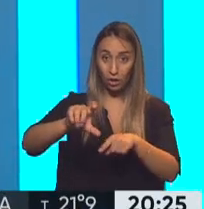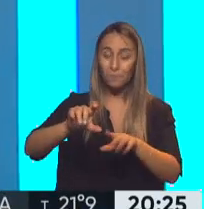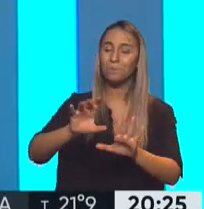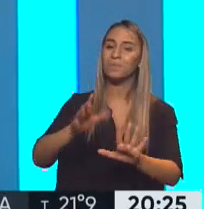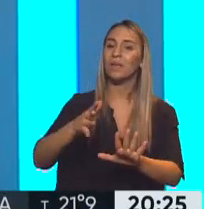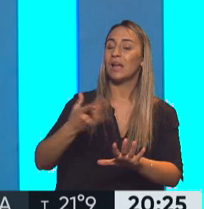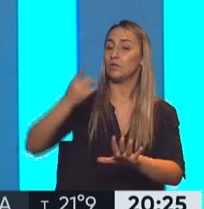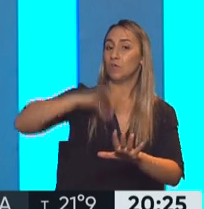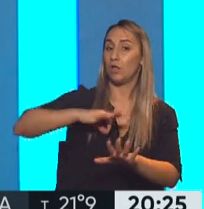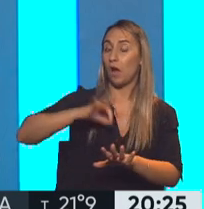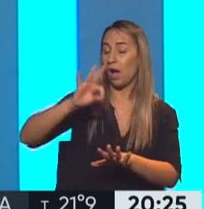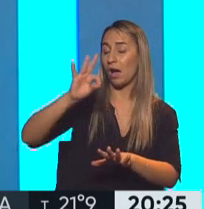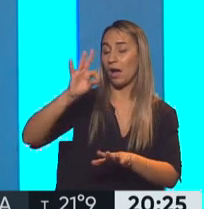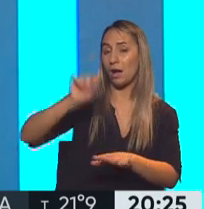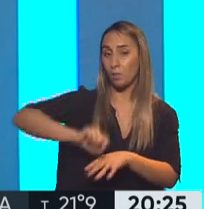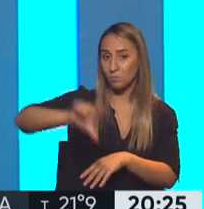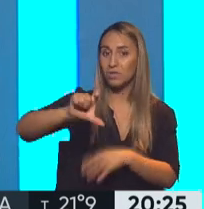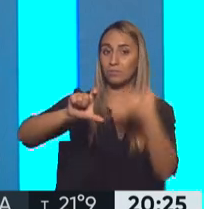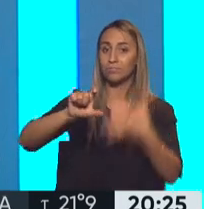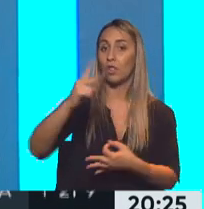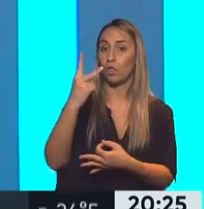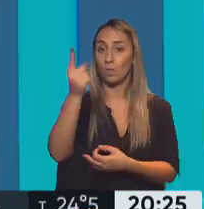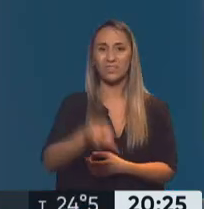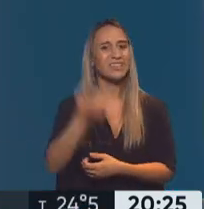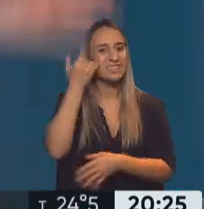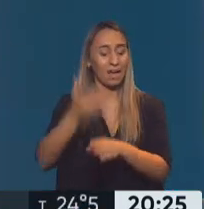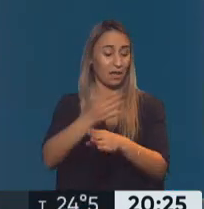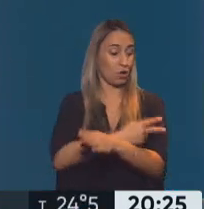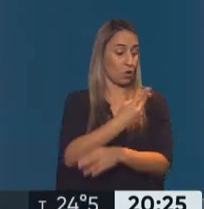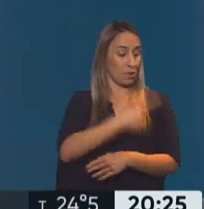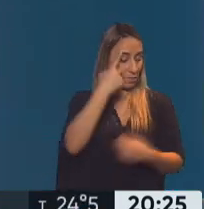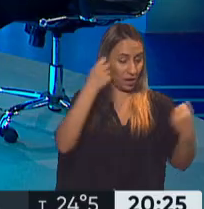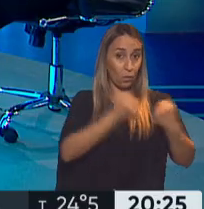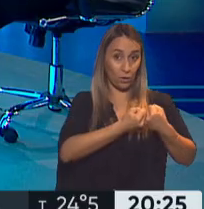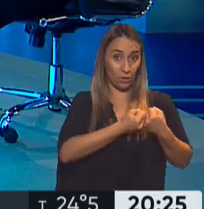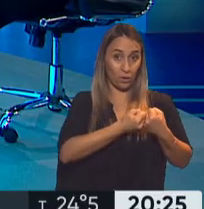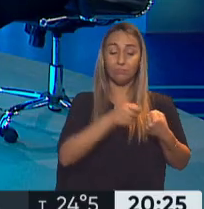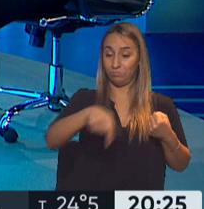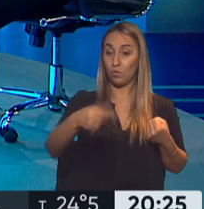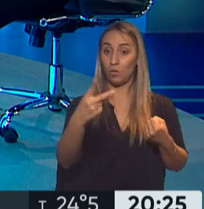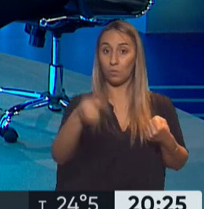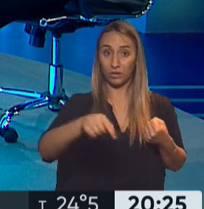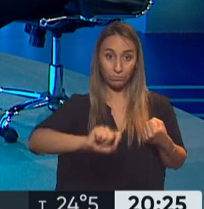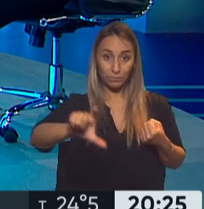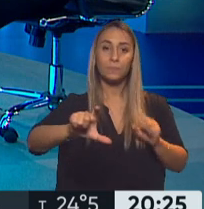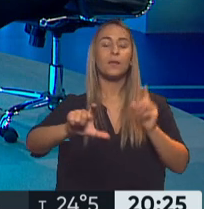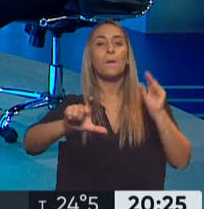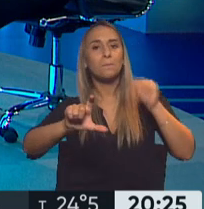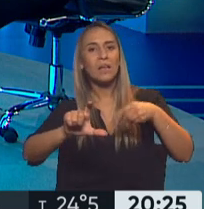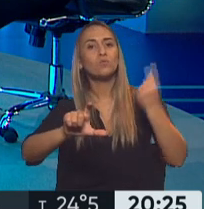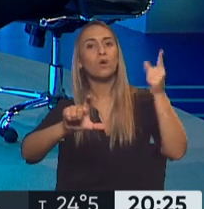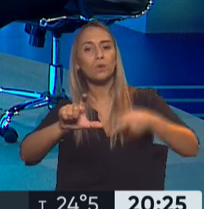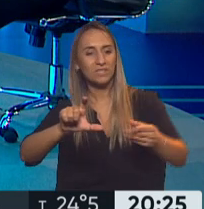paritarias es del 2% es una de las cuotas uno de los tramos que se ha paseado en noviembre pero además hay que sumar este 1% para antigüedades que